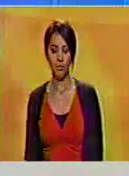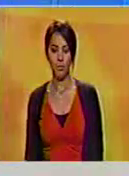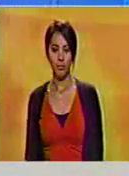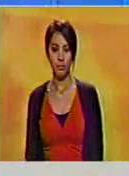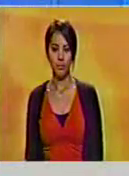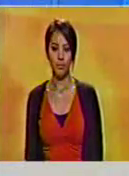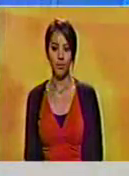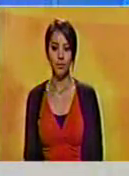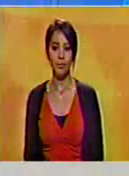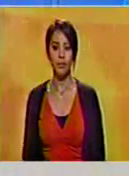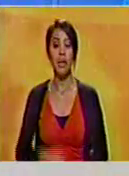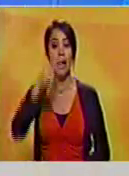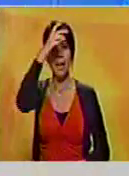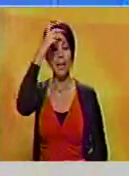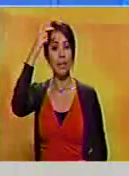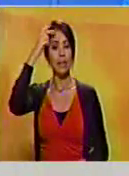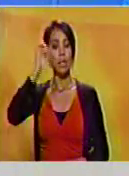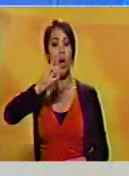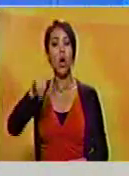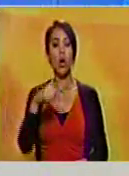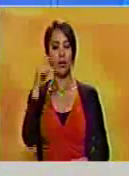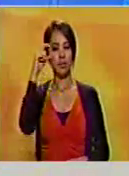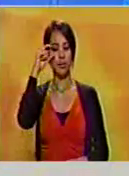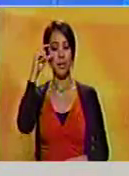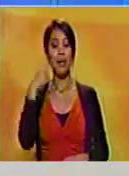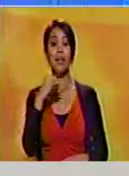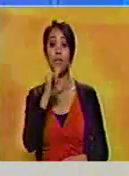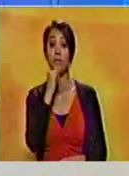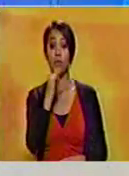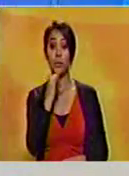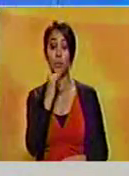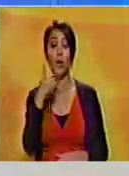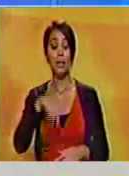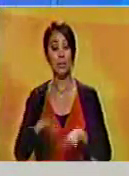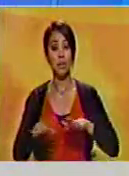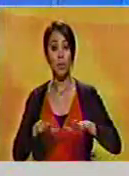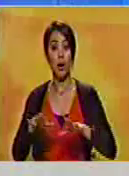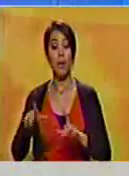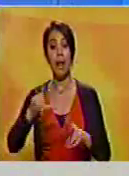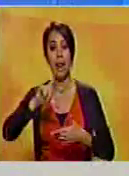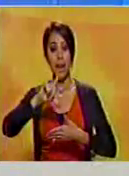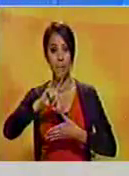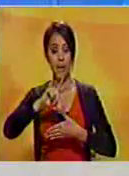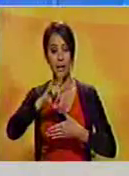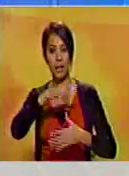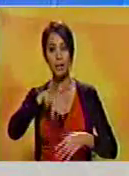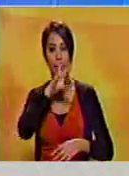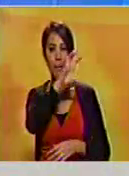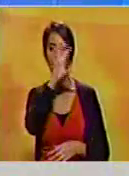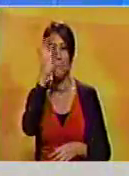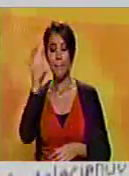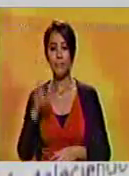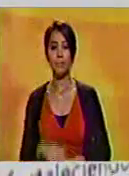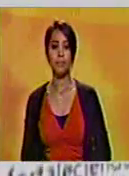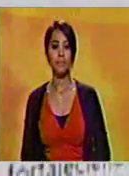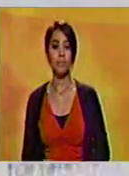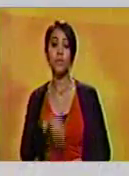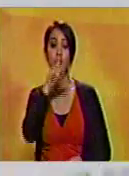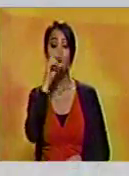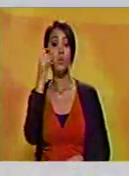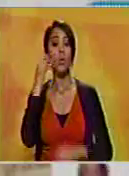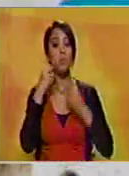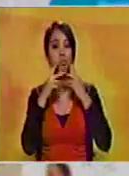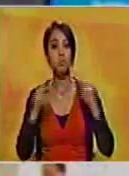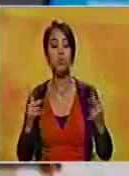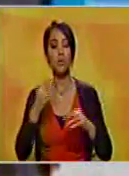el canciller de la república jorge arriaza e informó que iniciará este jueves una gira por países de américa latina y el caribe a través de 'twitter' arriaza